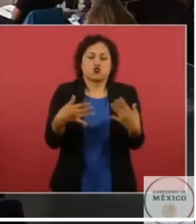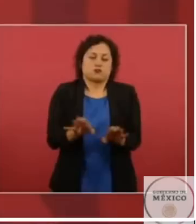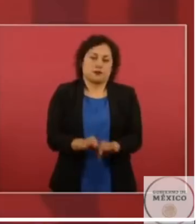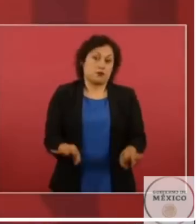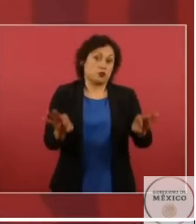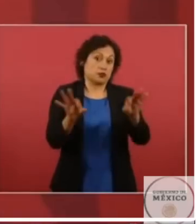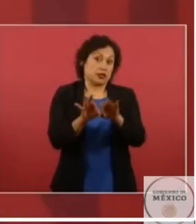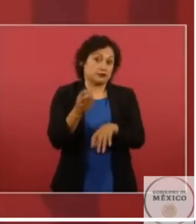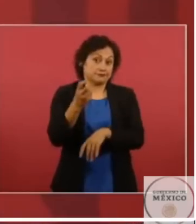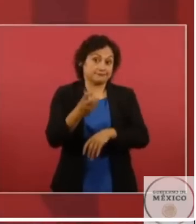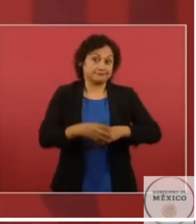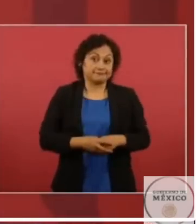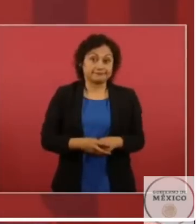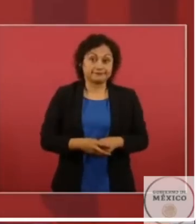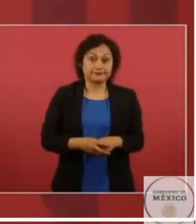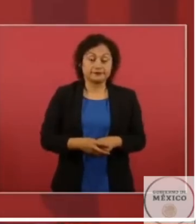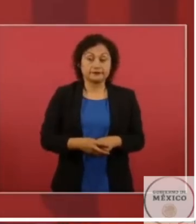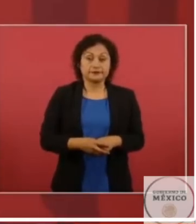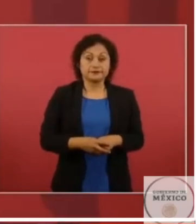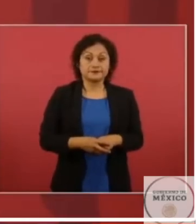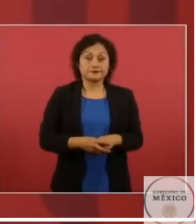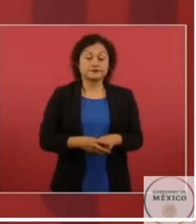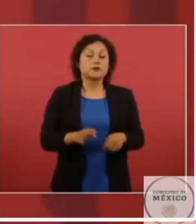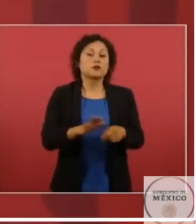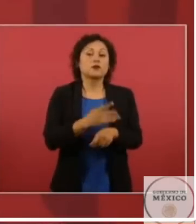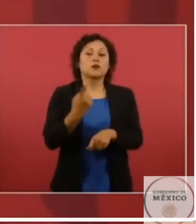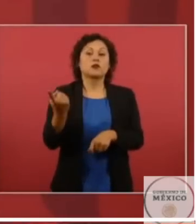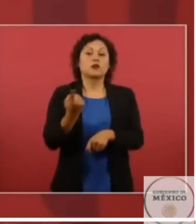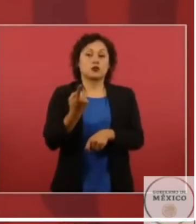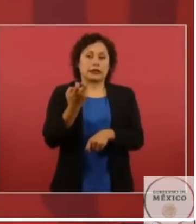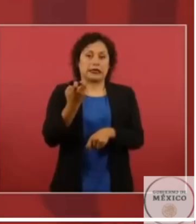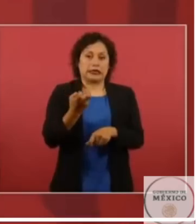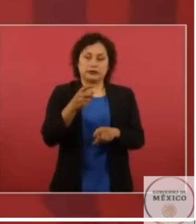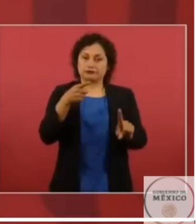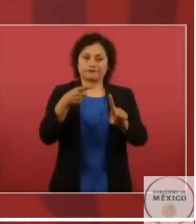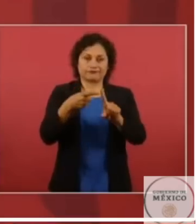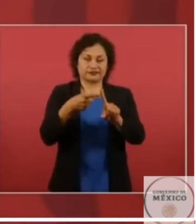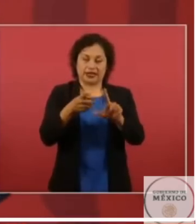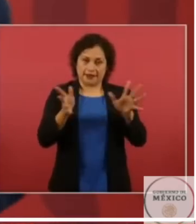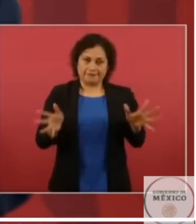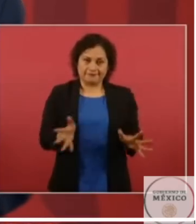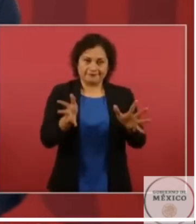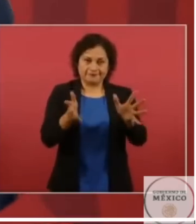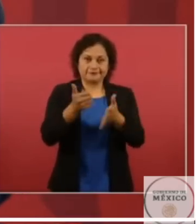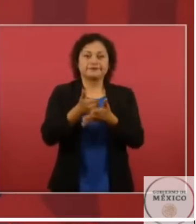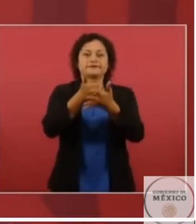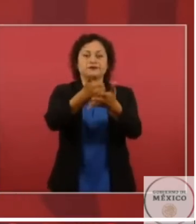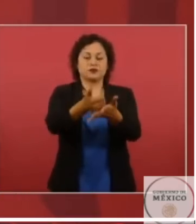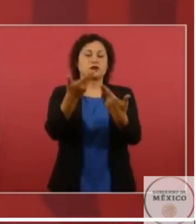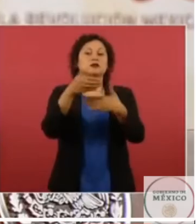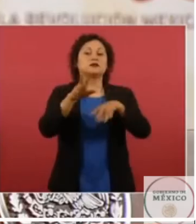Maya seguirá. Hoy el presidente López Obrador habla de Vicente Fox,